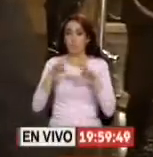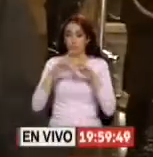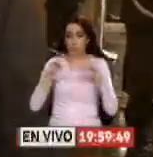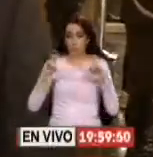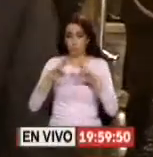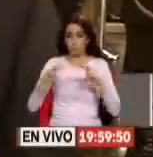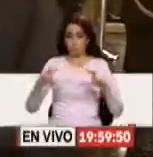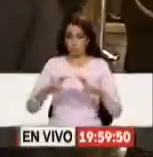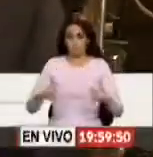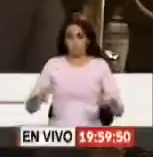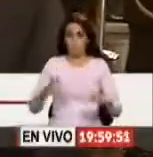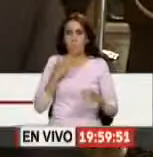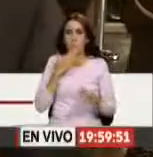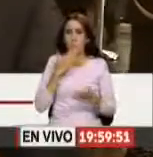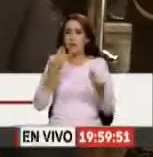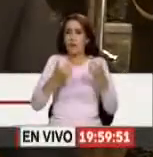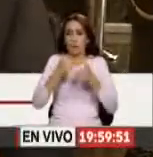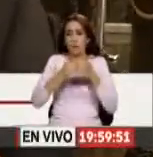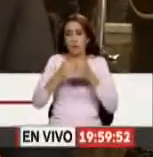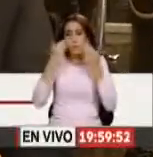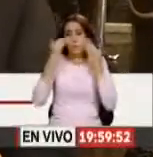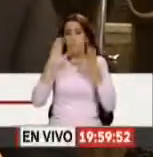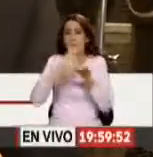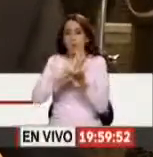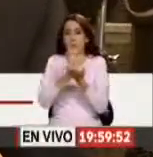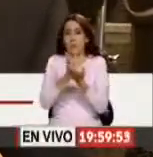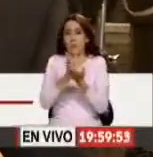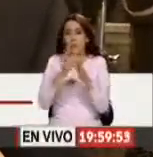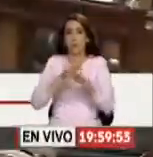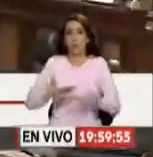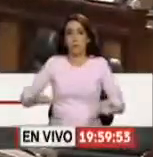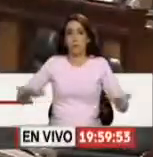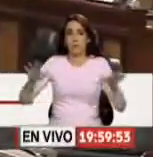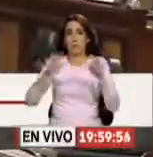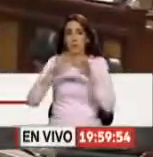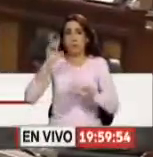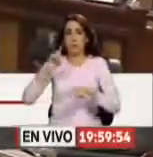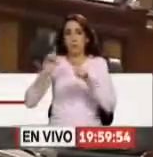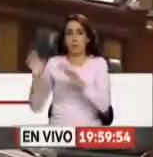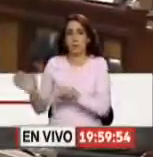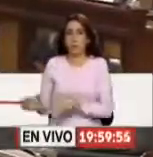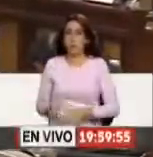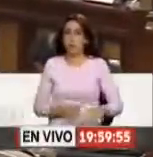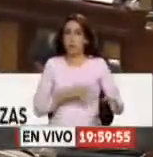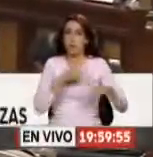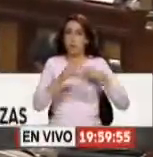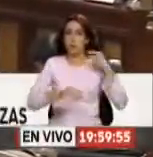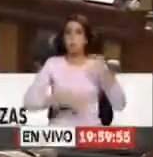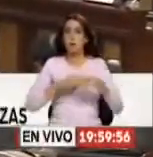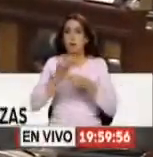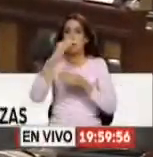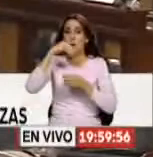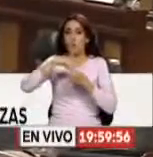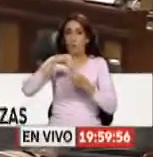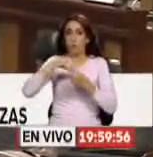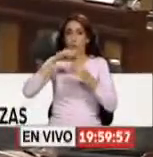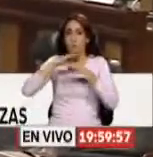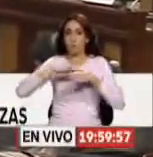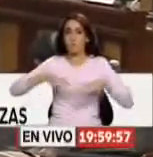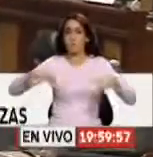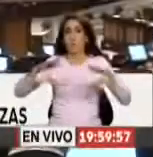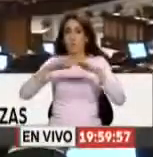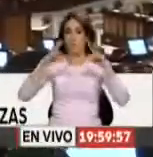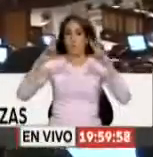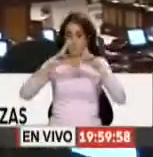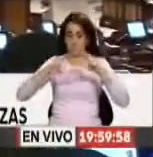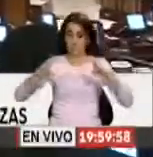está pasando en la Asamblea en donde usted ya no pueda ni siquiera conversar. Los legisladores consideran que hay dos temas de fondo que deben ser analizados e